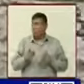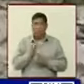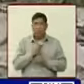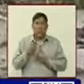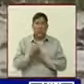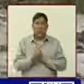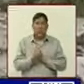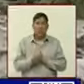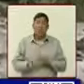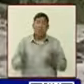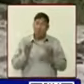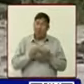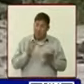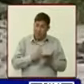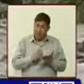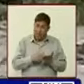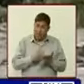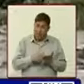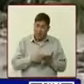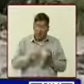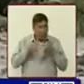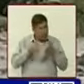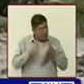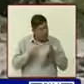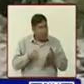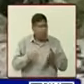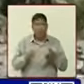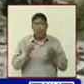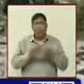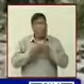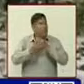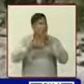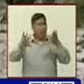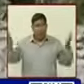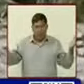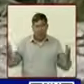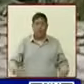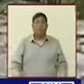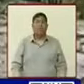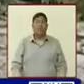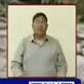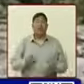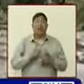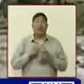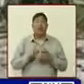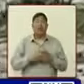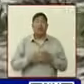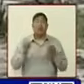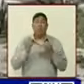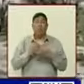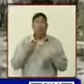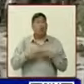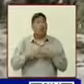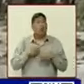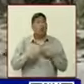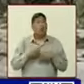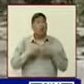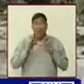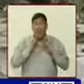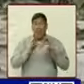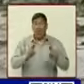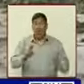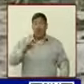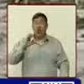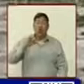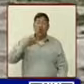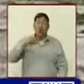5 días ha sido más extensa que intensa. El punto más crítico ha sido el río